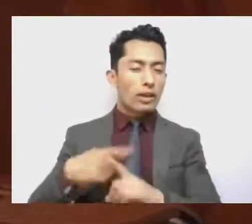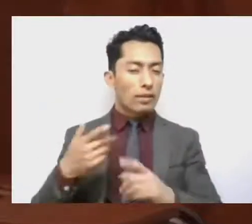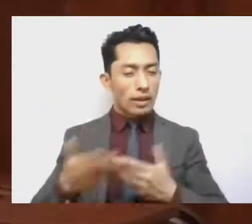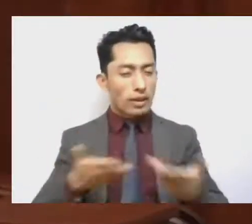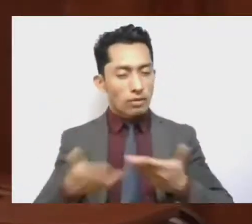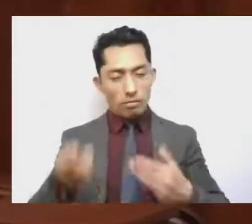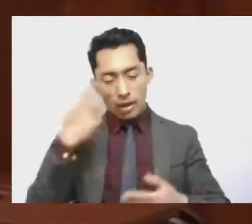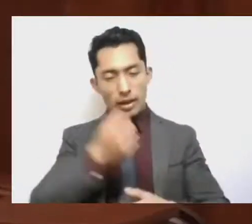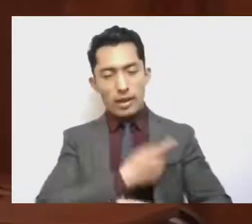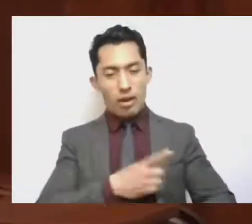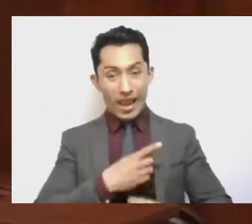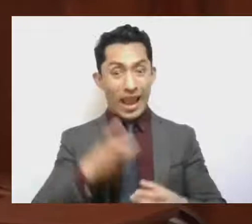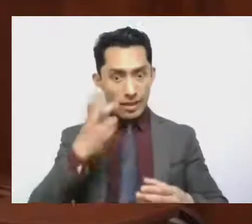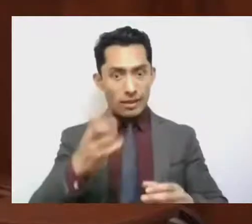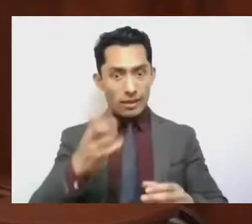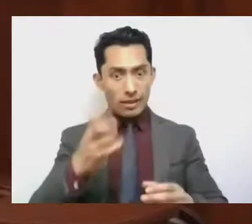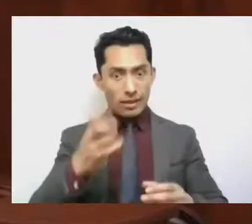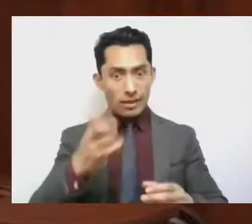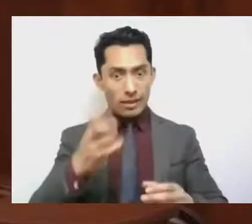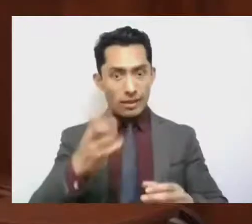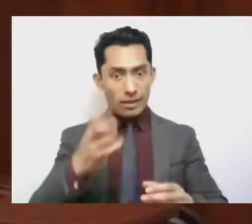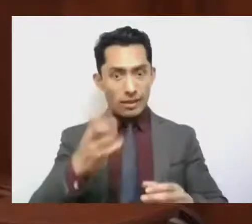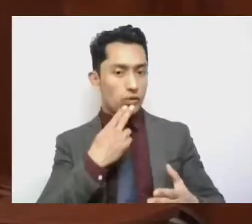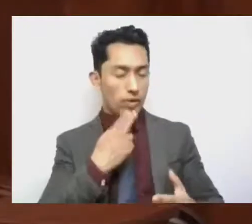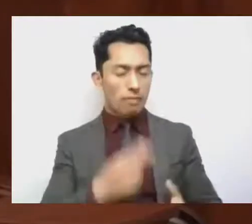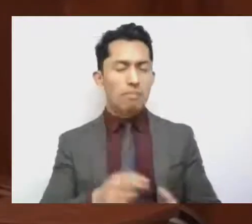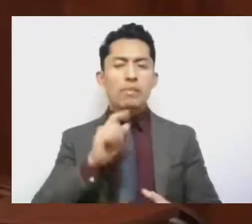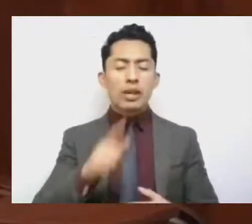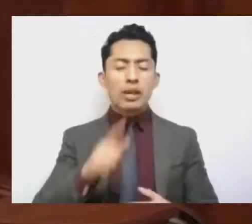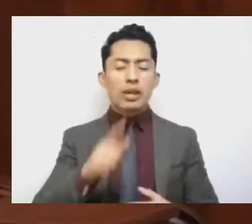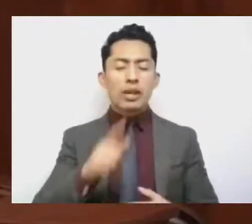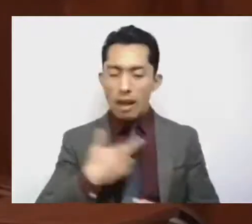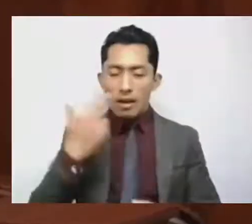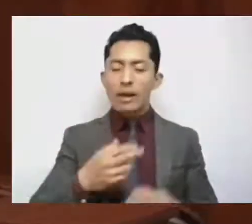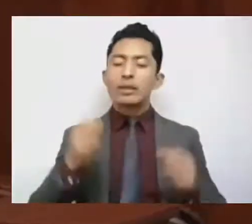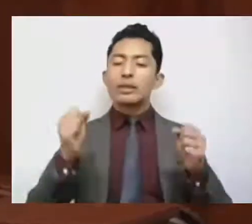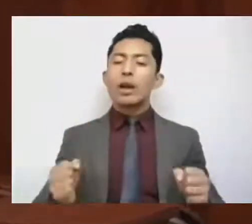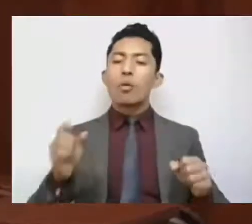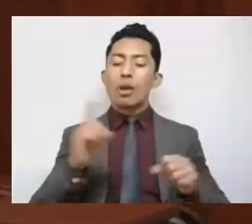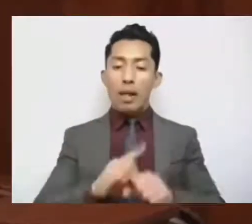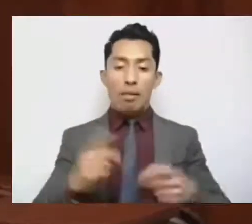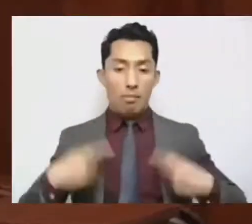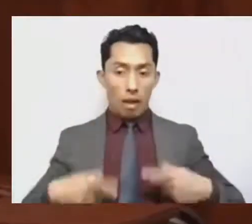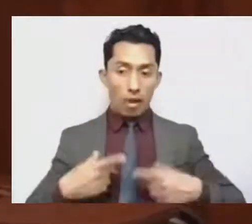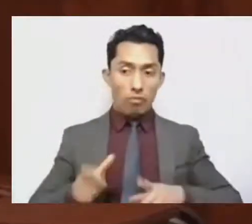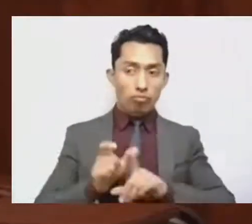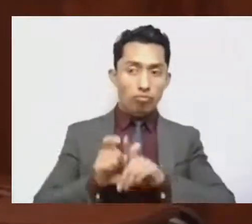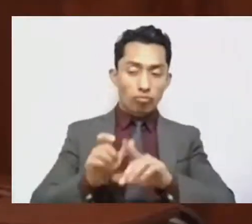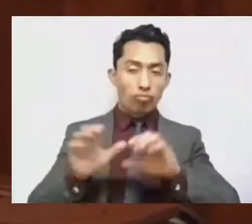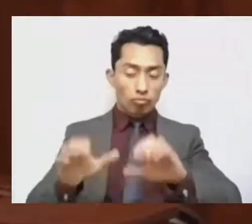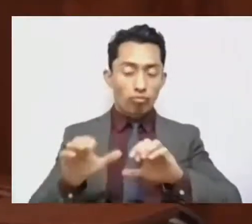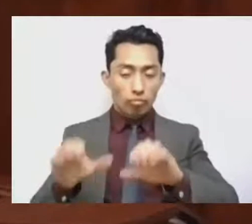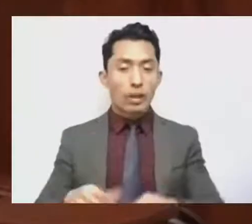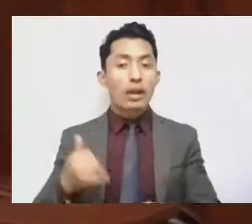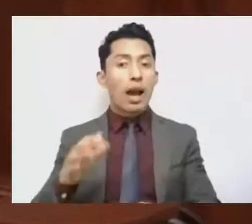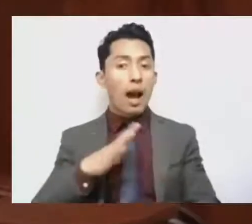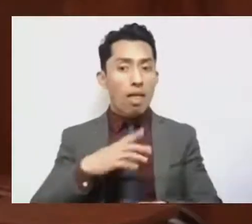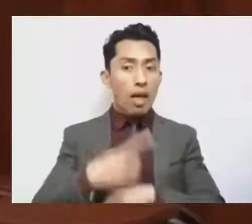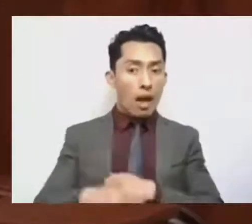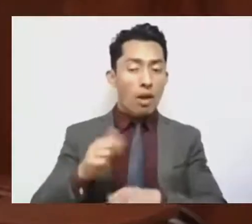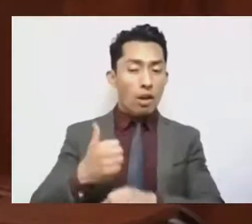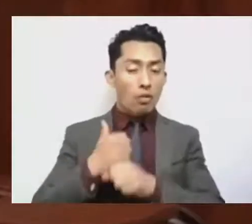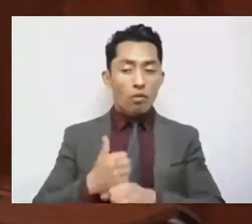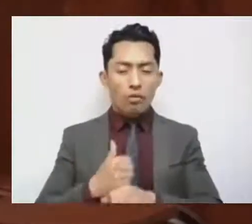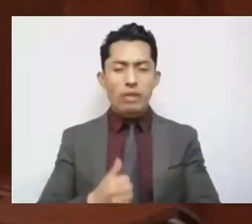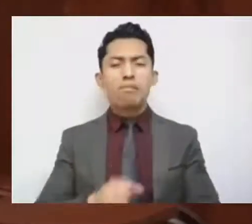salud, medir o monitorizar la seguridad del paciente y el daño, así como la calidad de